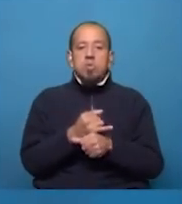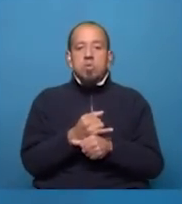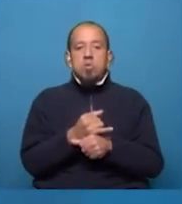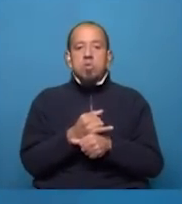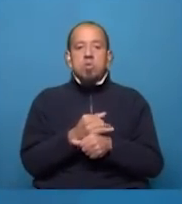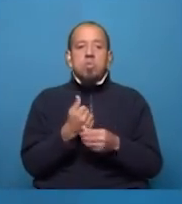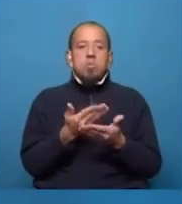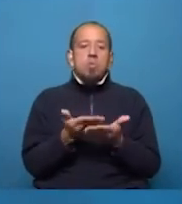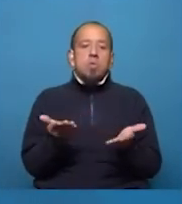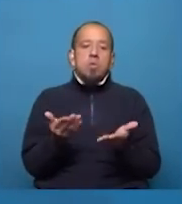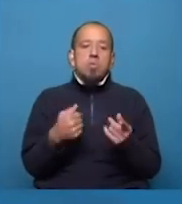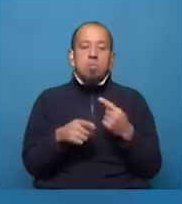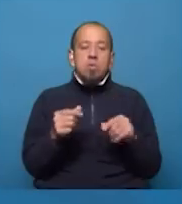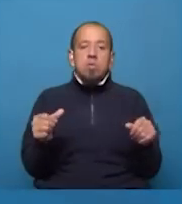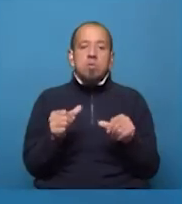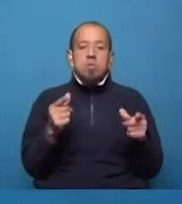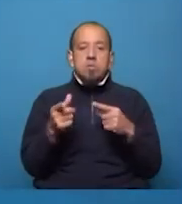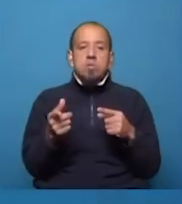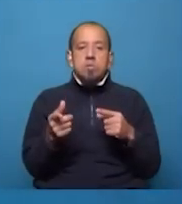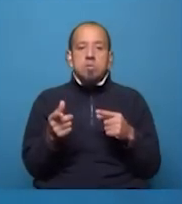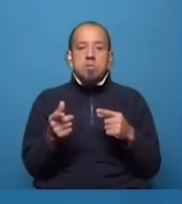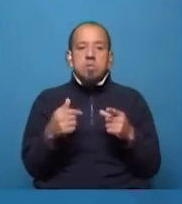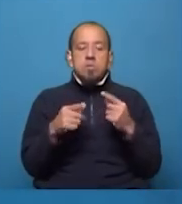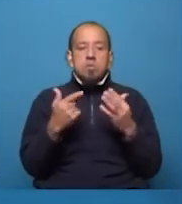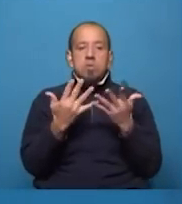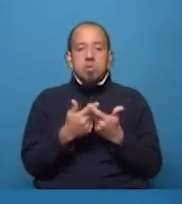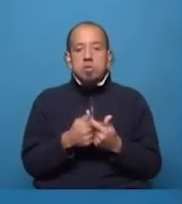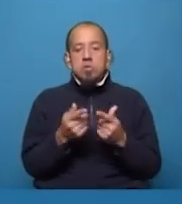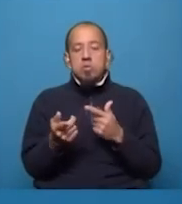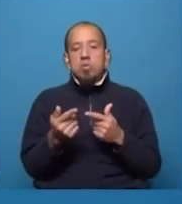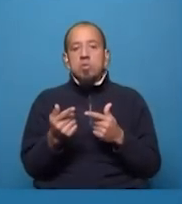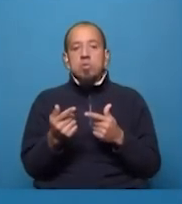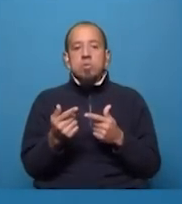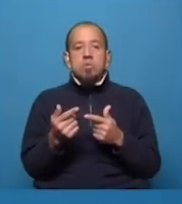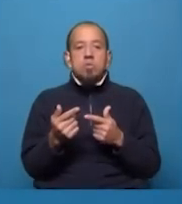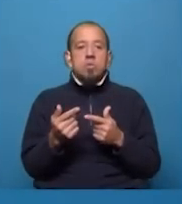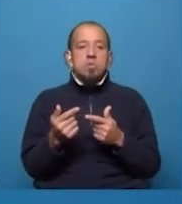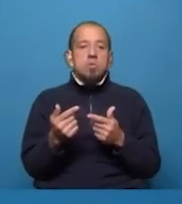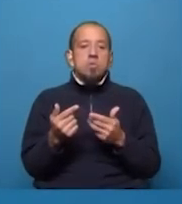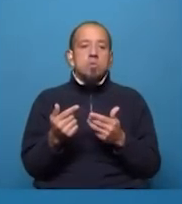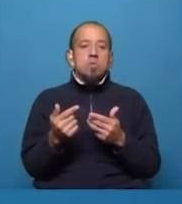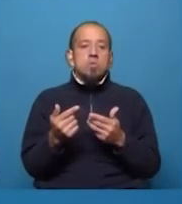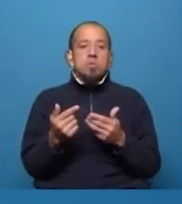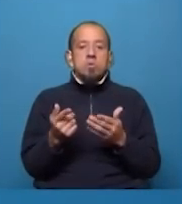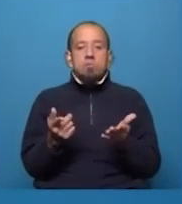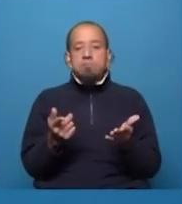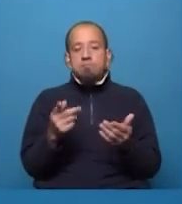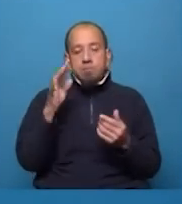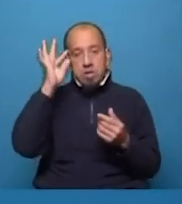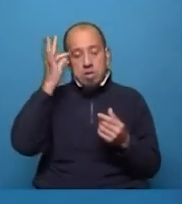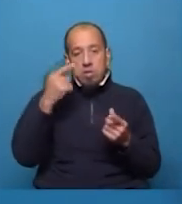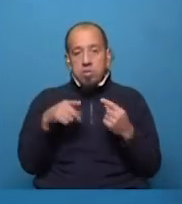escaparon propiedades pero que se desarmó la estructura de lavado de esa organización este y creo que cuando